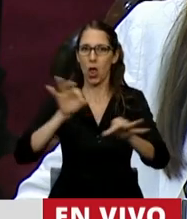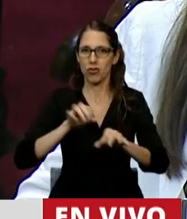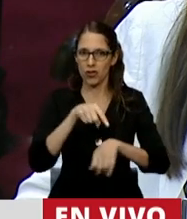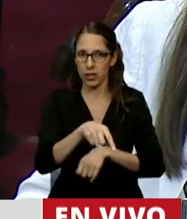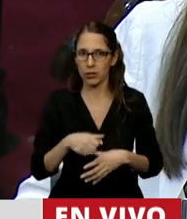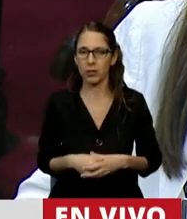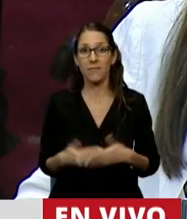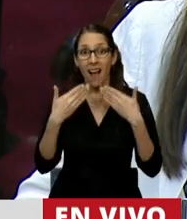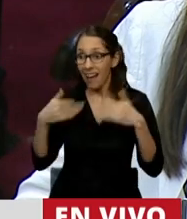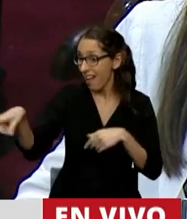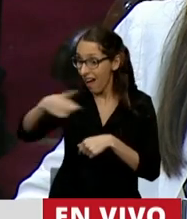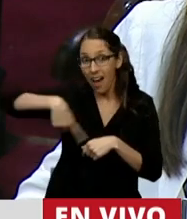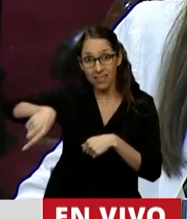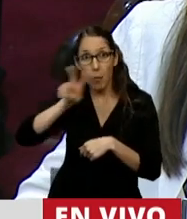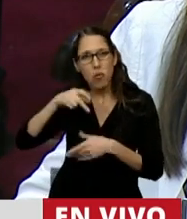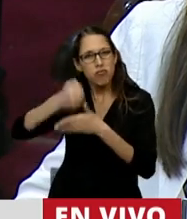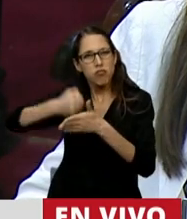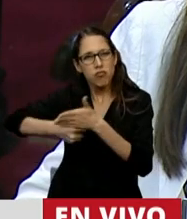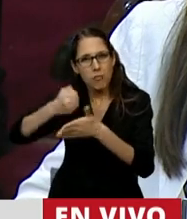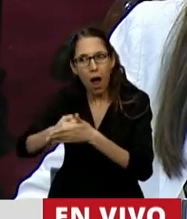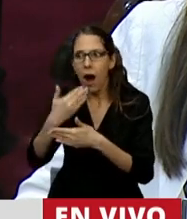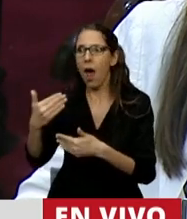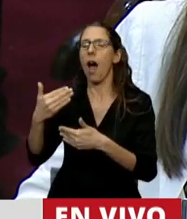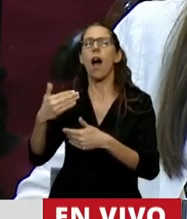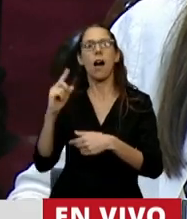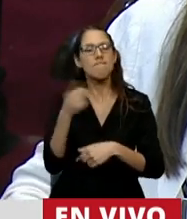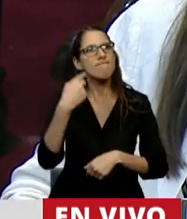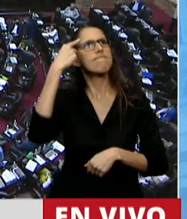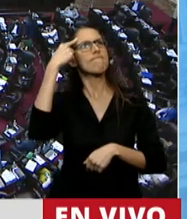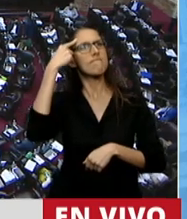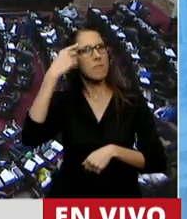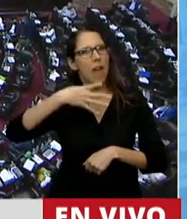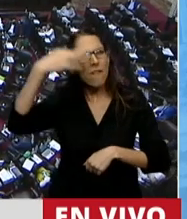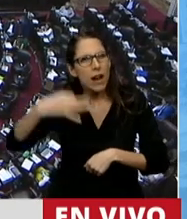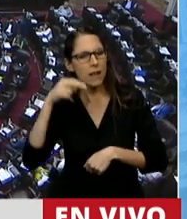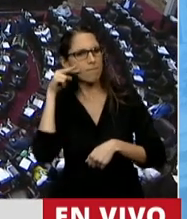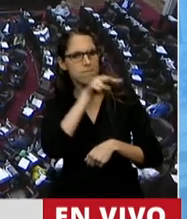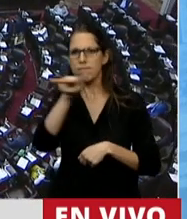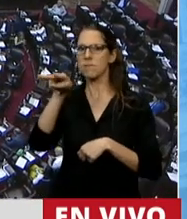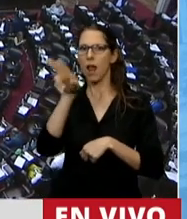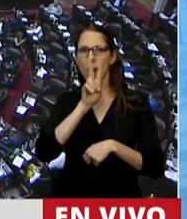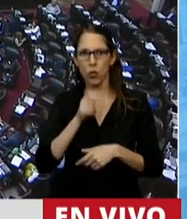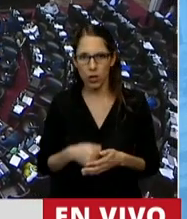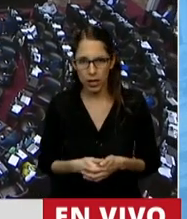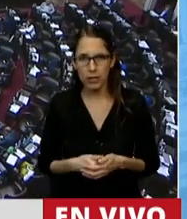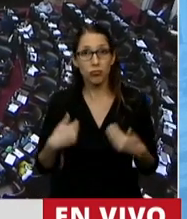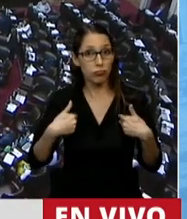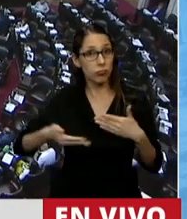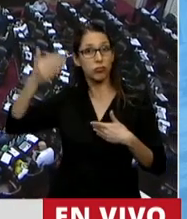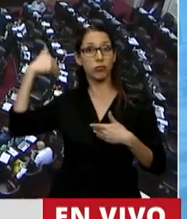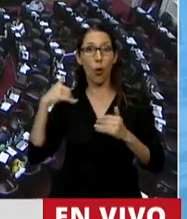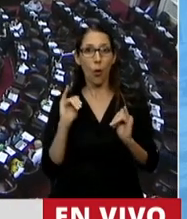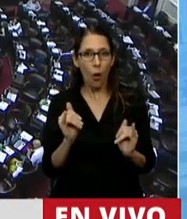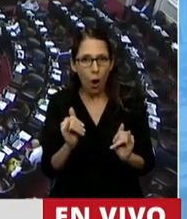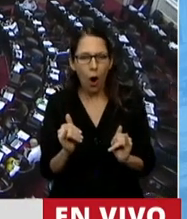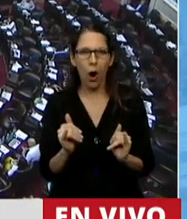Es gracias a ella que hoy estamos pudiendo pensar en serio en esas mujeres. Y yo, cuando era jovencita y